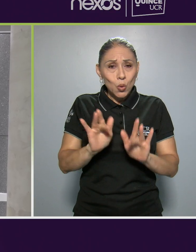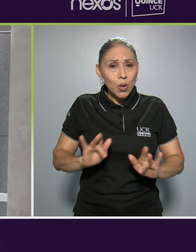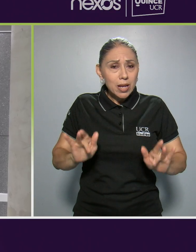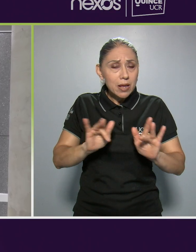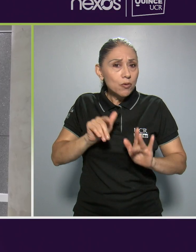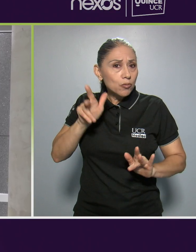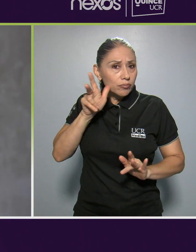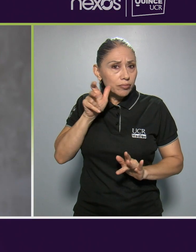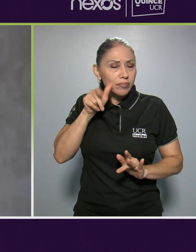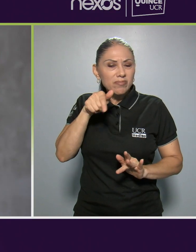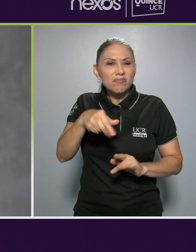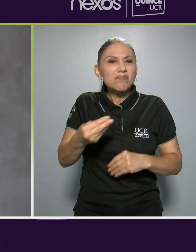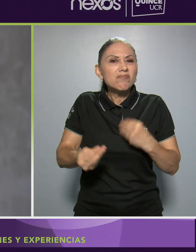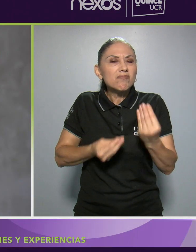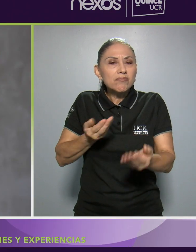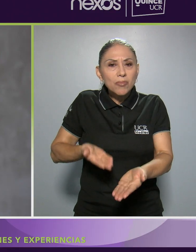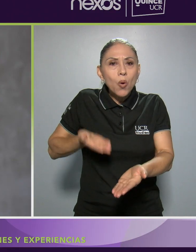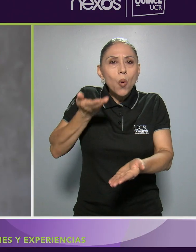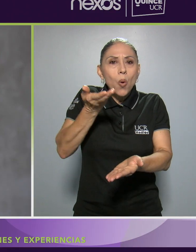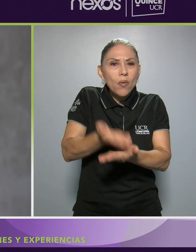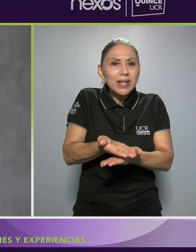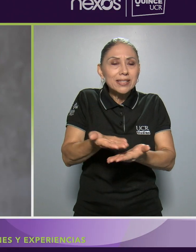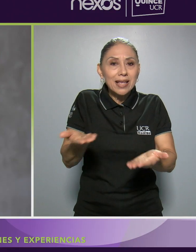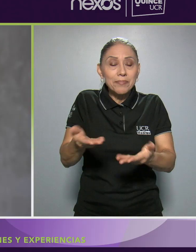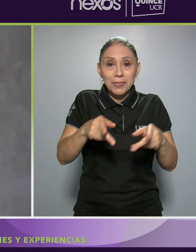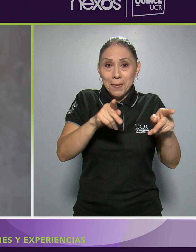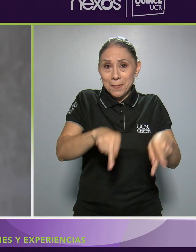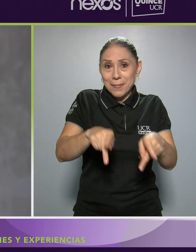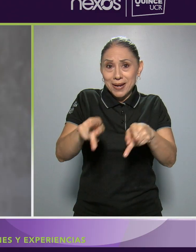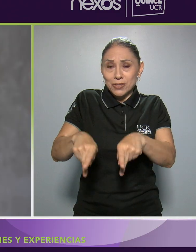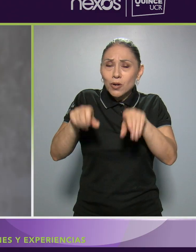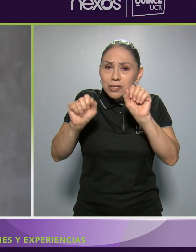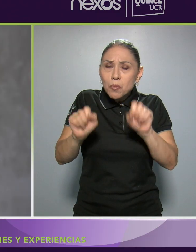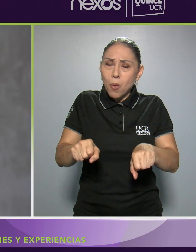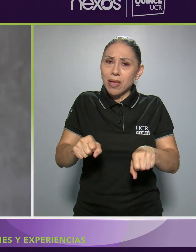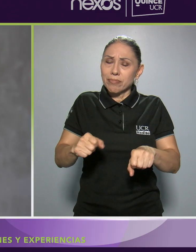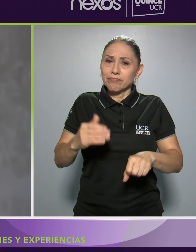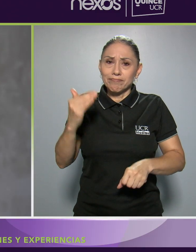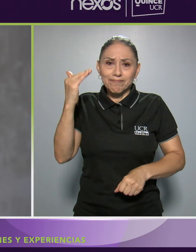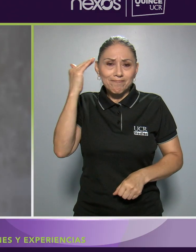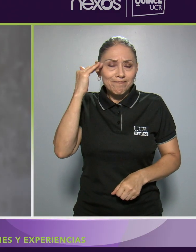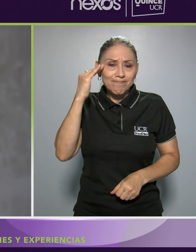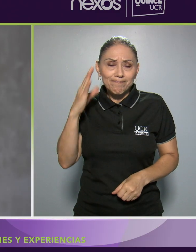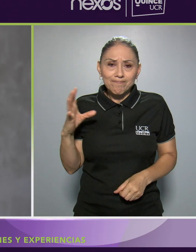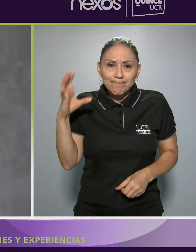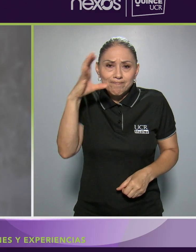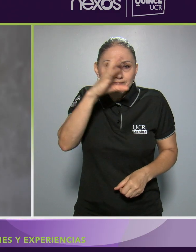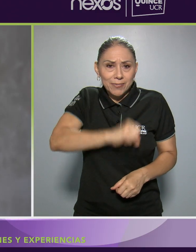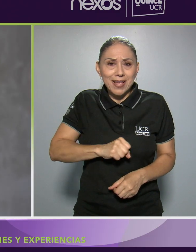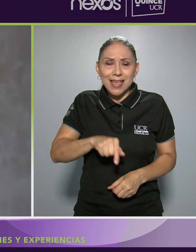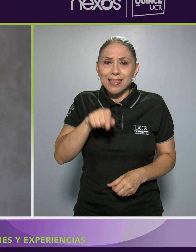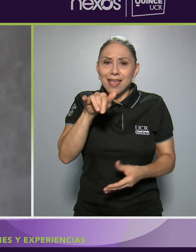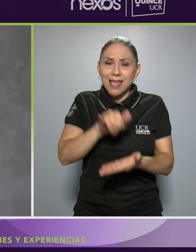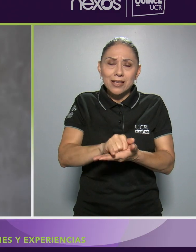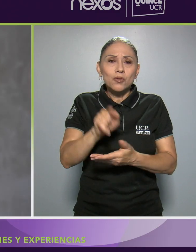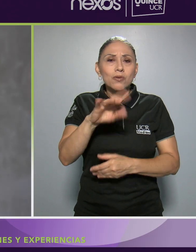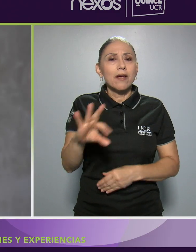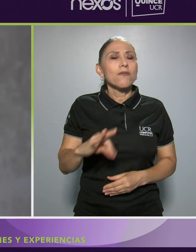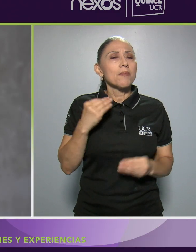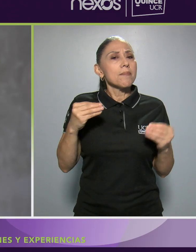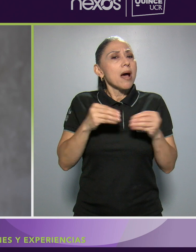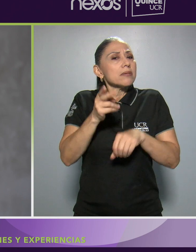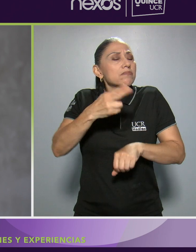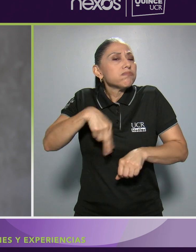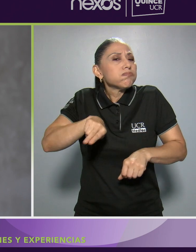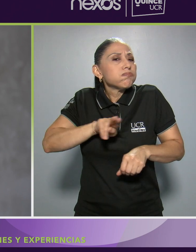una posibilidad de acercar a las personas a eso de una forma más cotidiana,